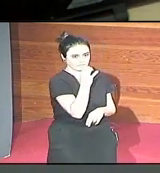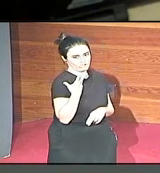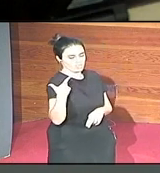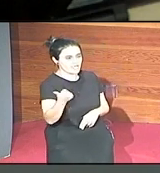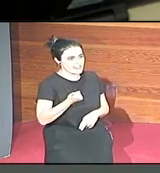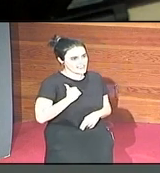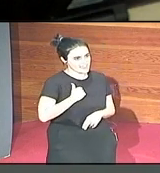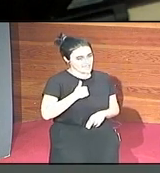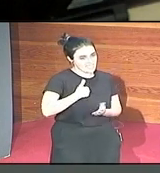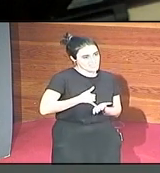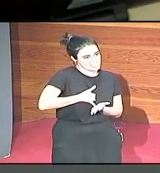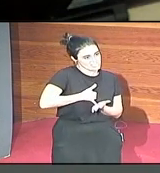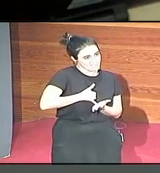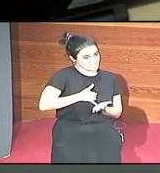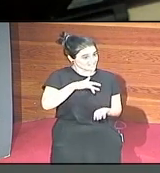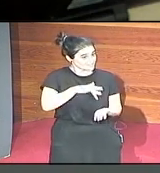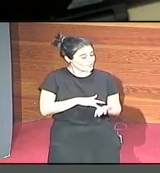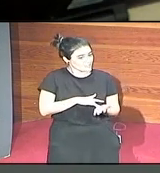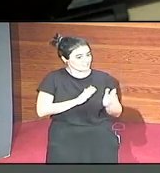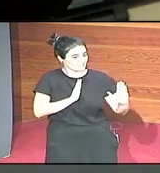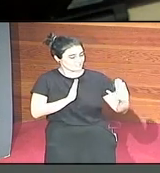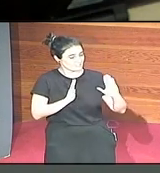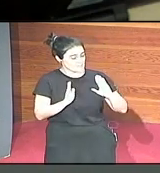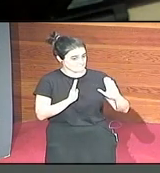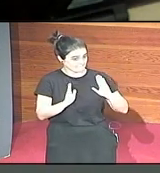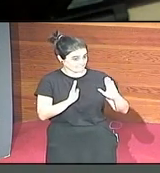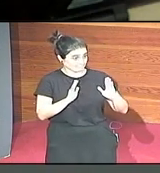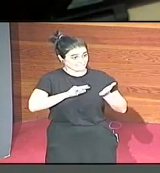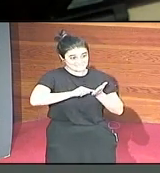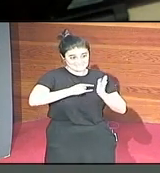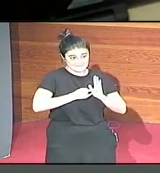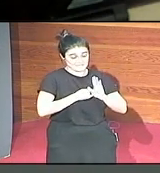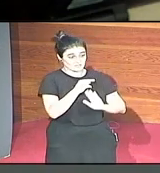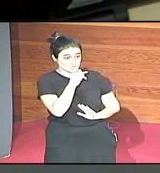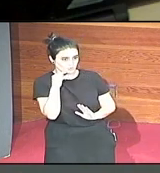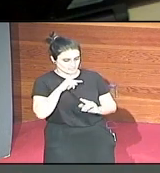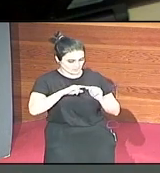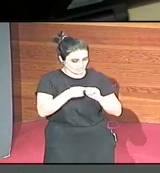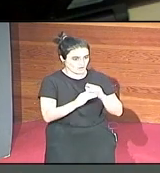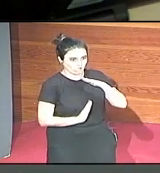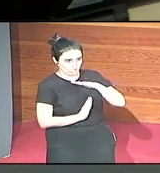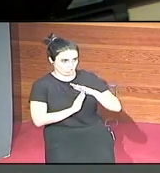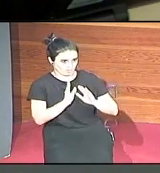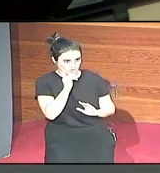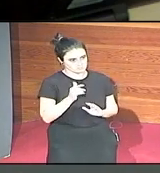aprovecharon de su debilidad tras el colapso del sistema soviético.